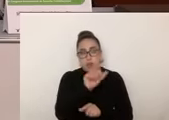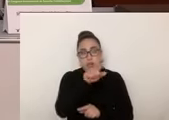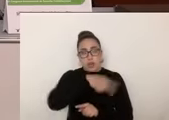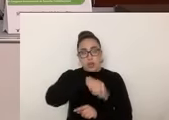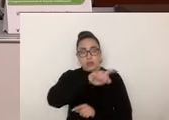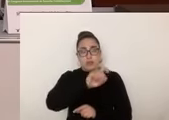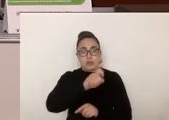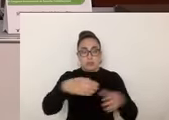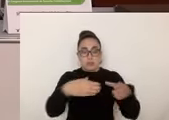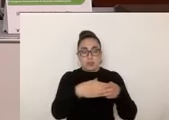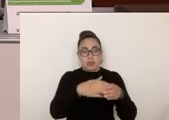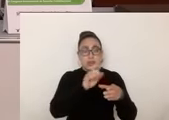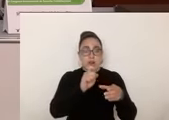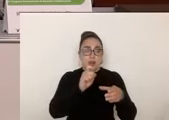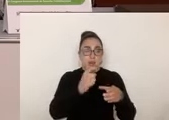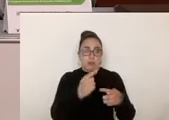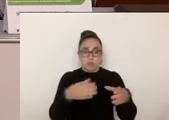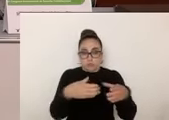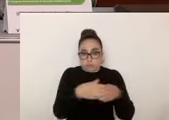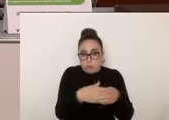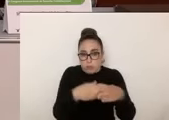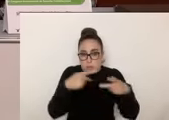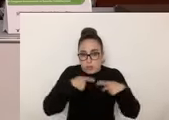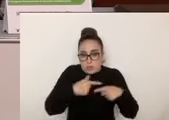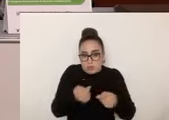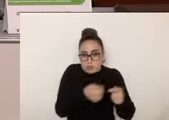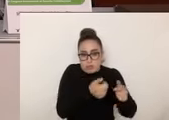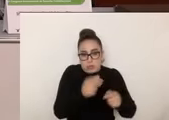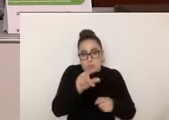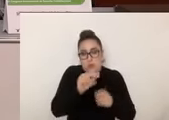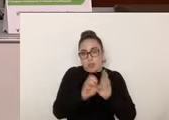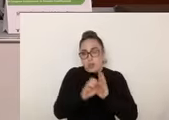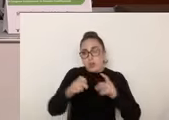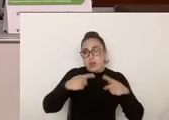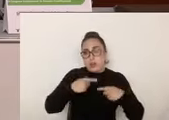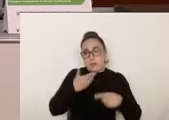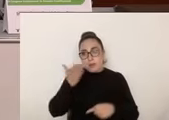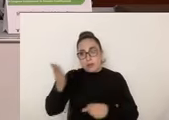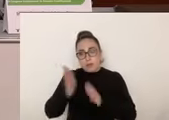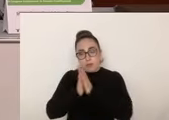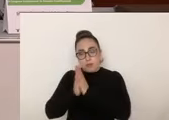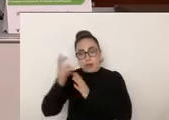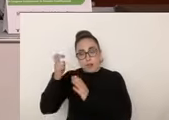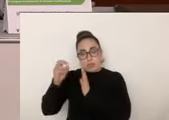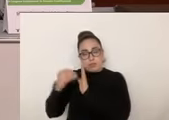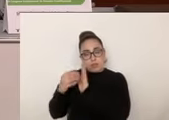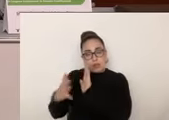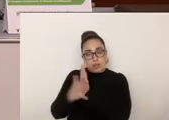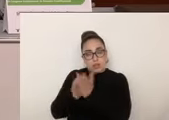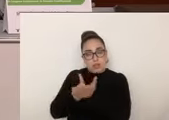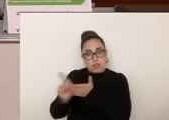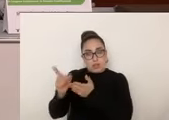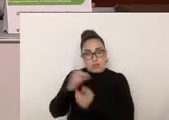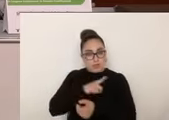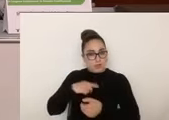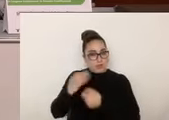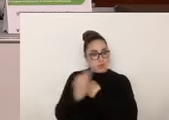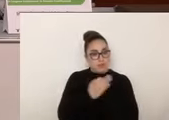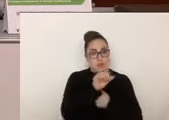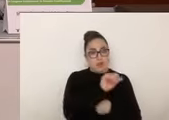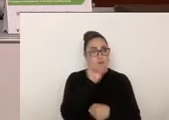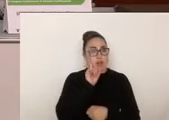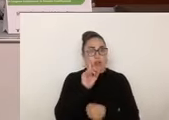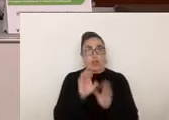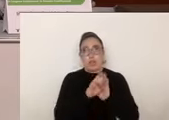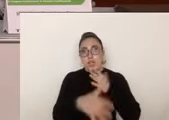minoría, afecta a la mitad de la población. Es decir, o sea, las que están pidiendo un derecho penal enriquecido ya no es un 15% de la